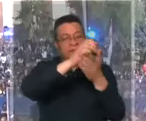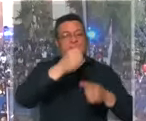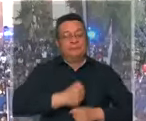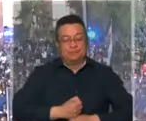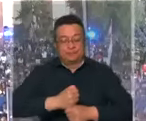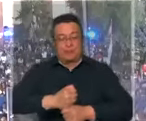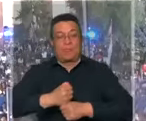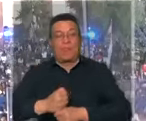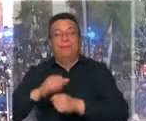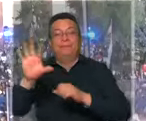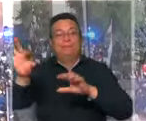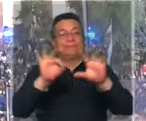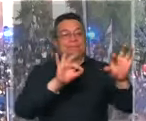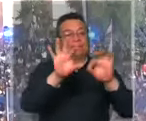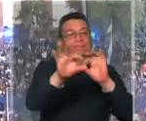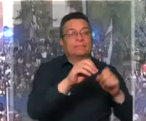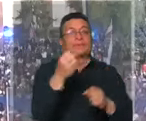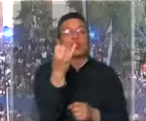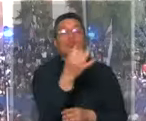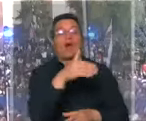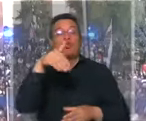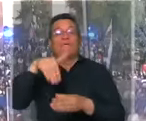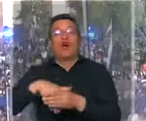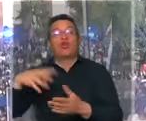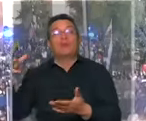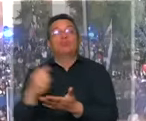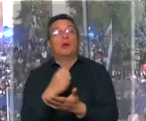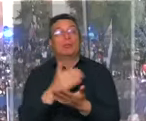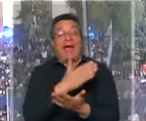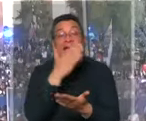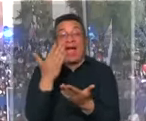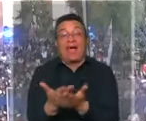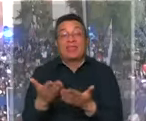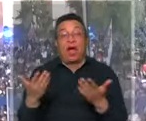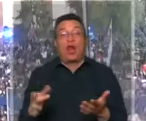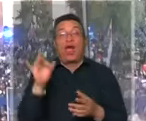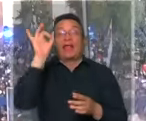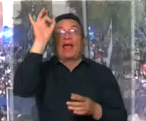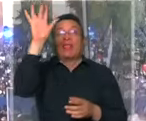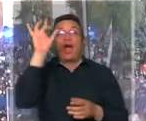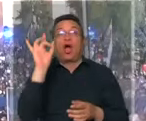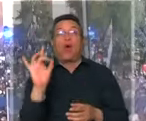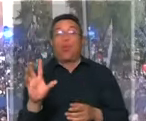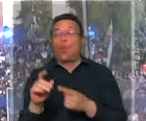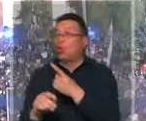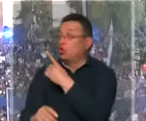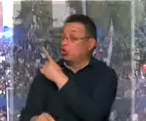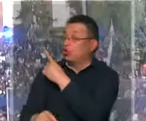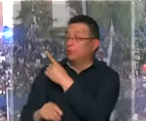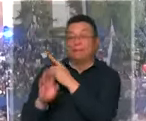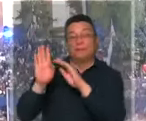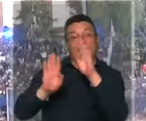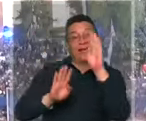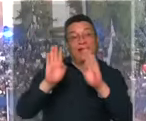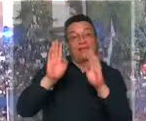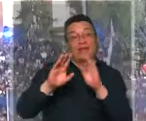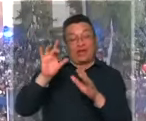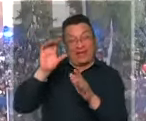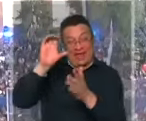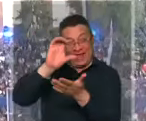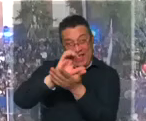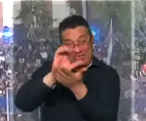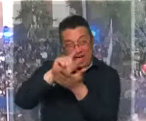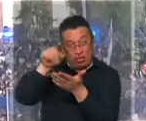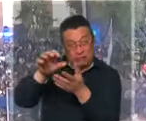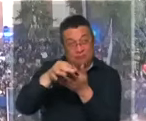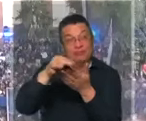por supuesto también la cantidad de votos que se está obteniendo hasta ahora por cada uno de los candidatos en ese estado y el